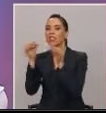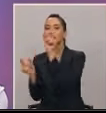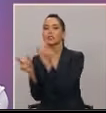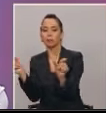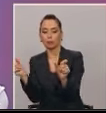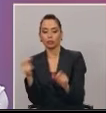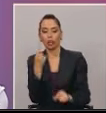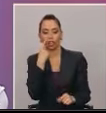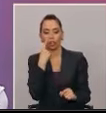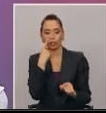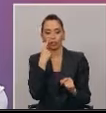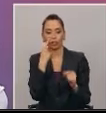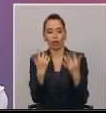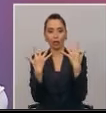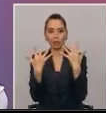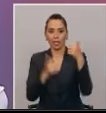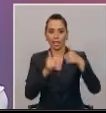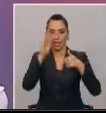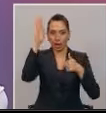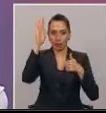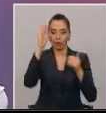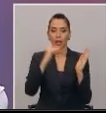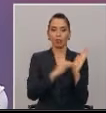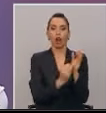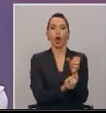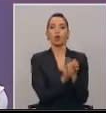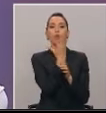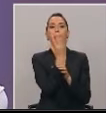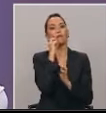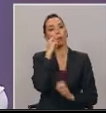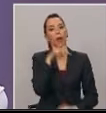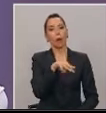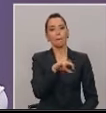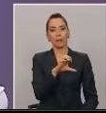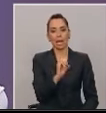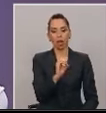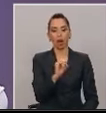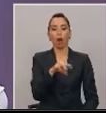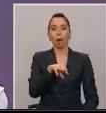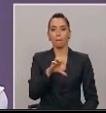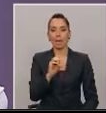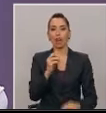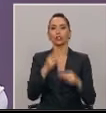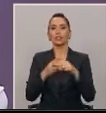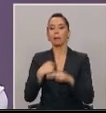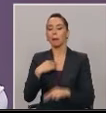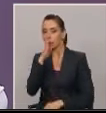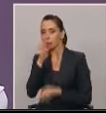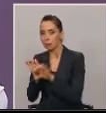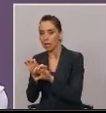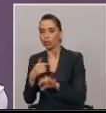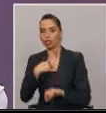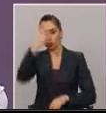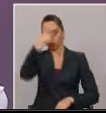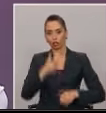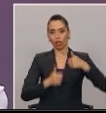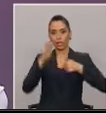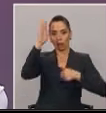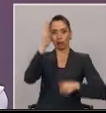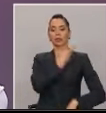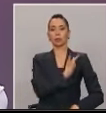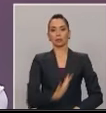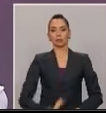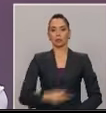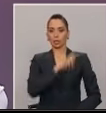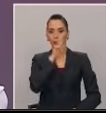Conozco 10 candidatos que han sido facturados como los nuevos MEO. MEO se llama mi perro. Yo soy candidato a presidente de la